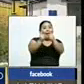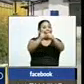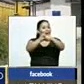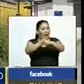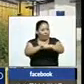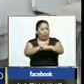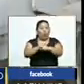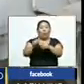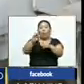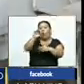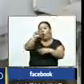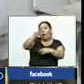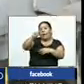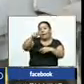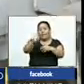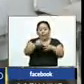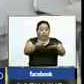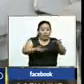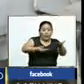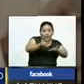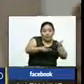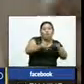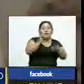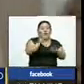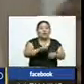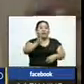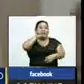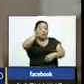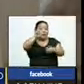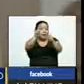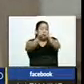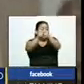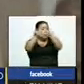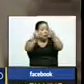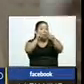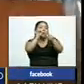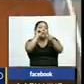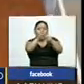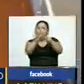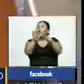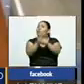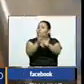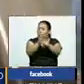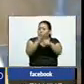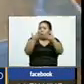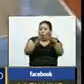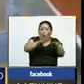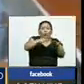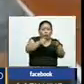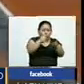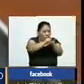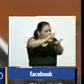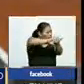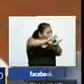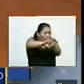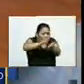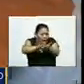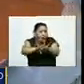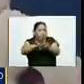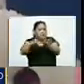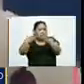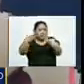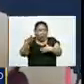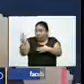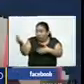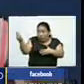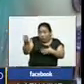manejar las tiendas penitenciarias son tres millones de dólares, pero asegura que todo fue destinado para los gastos que la asociación